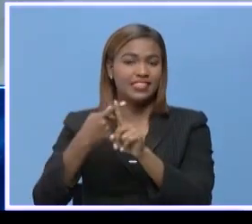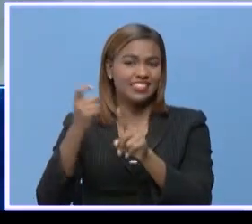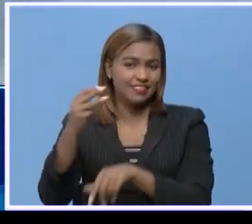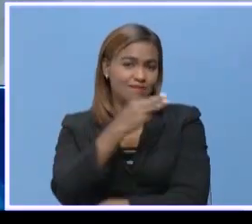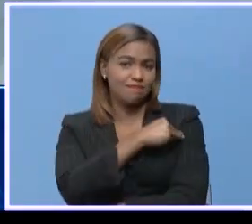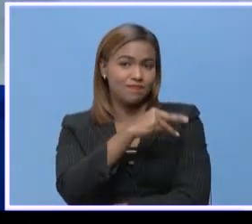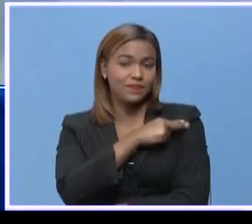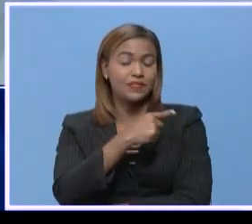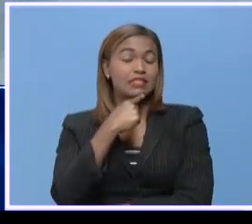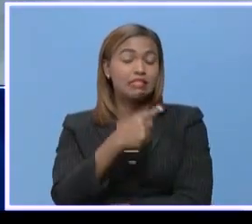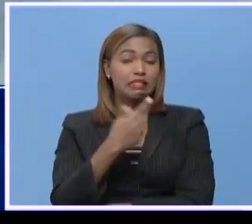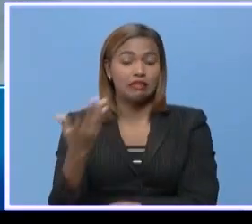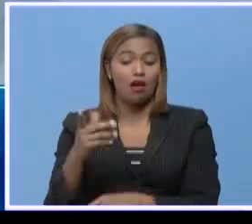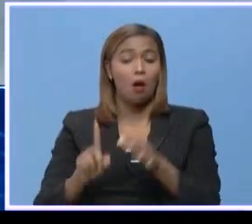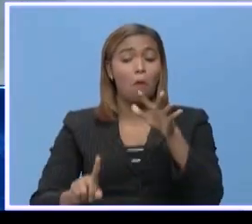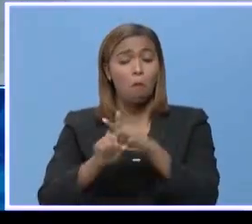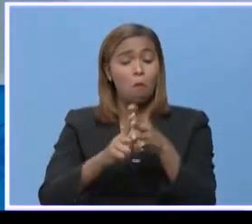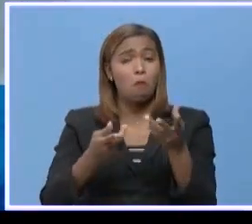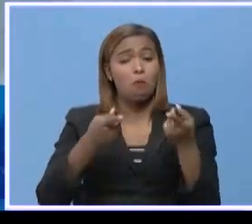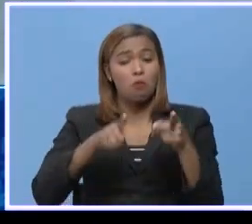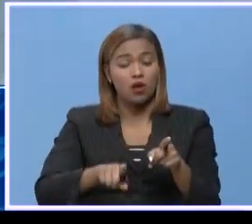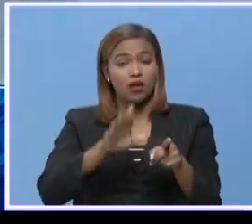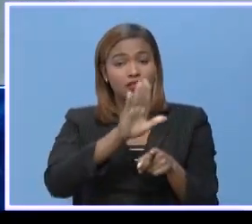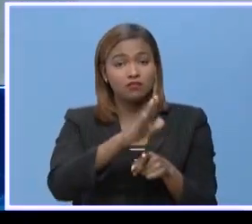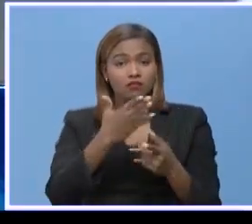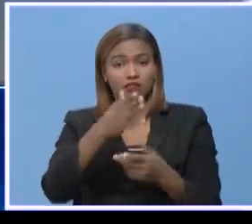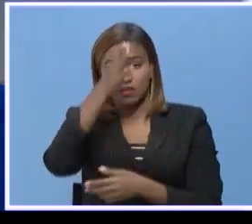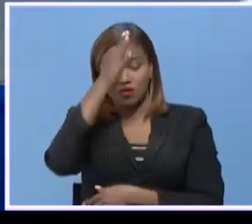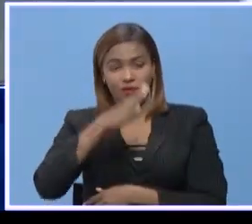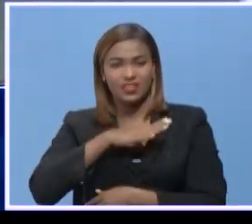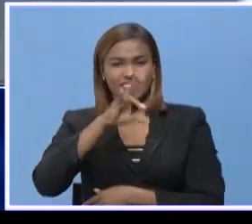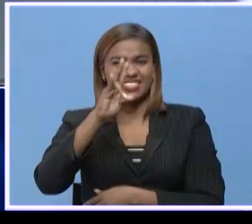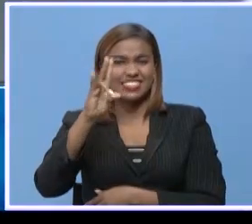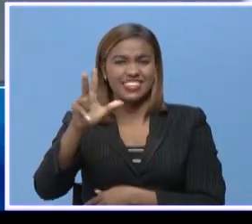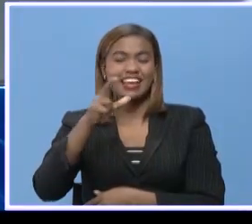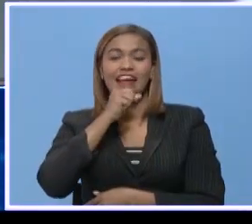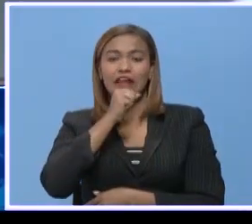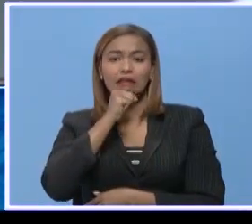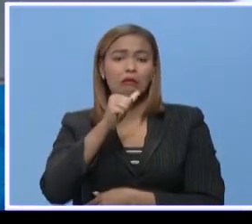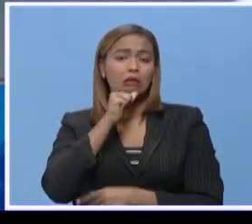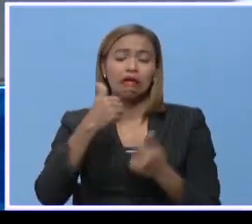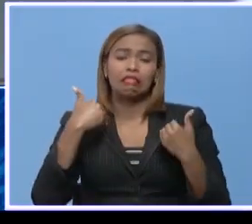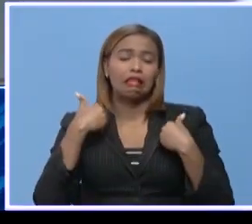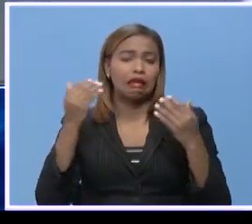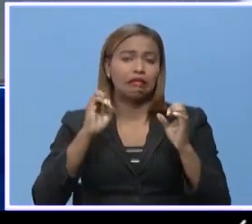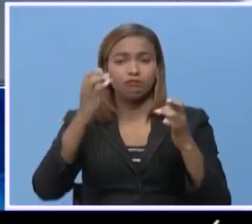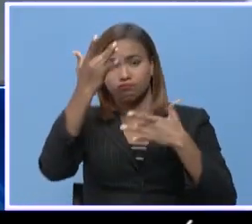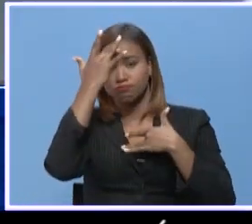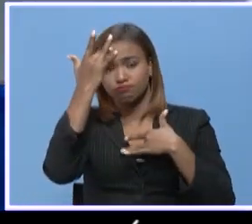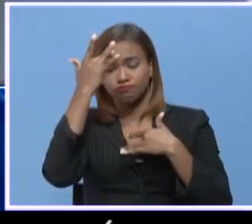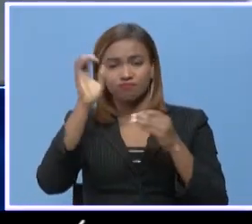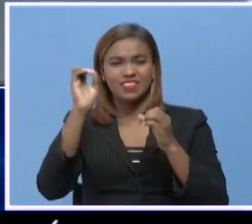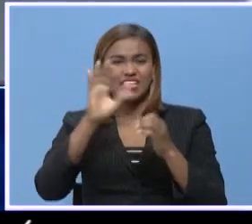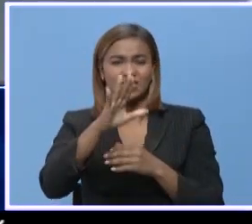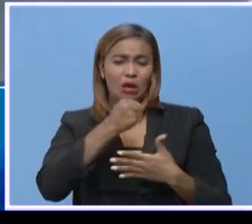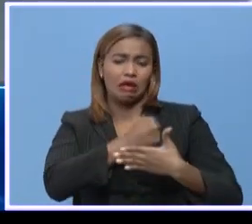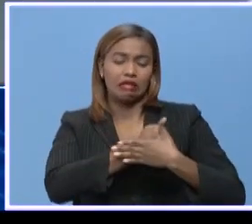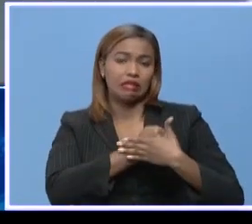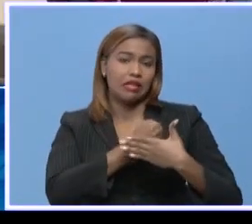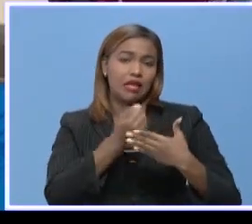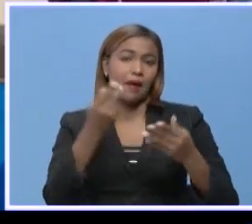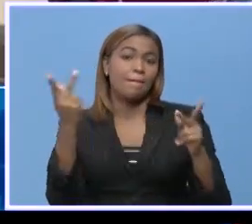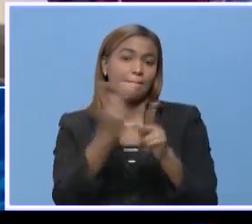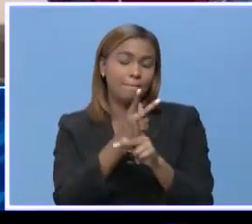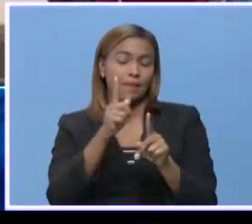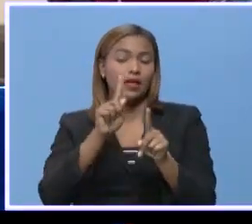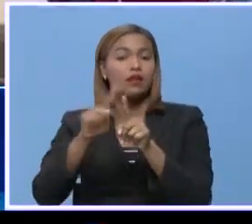Determinó que ante los hallazgos encontrados, el interno de 73 años de edad no está cursando con una enfermedad cerebrovascular aguda. En ese